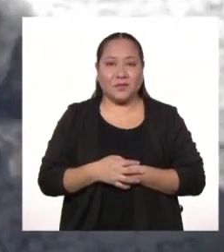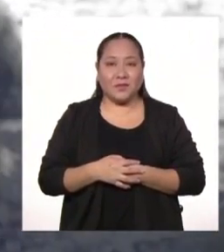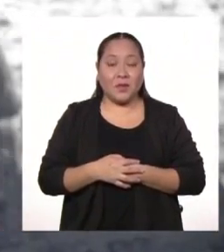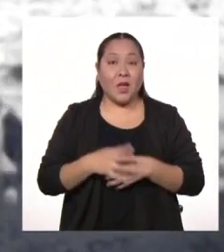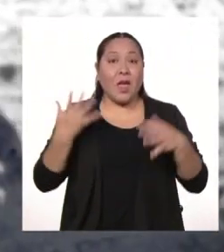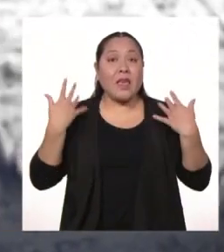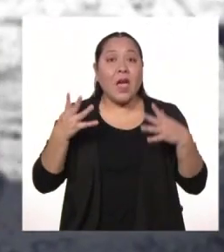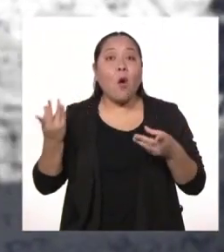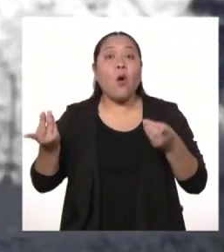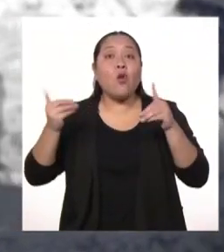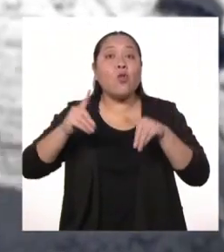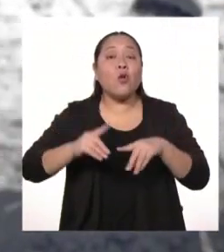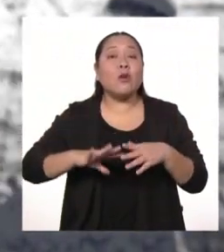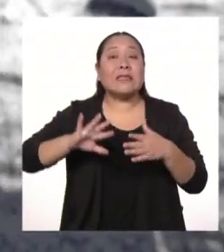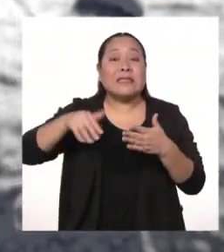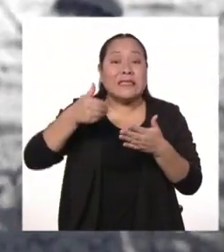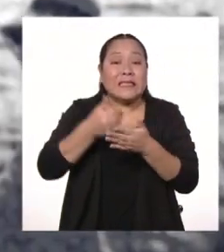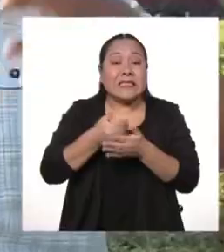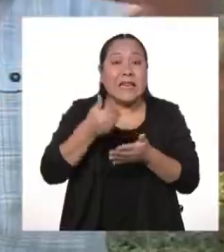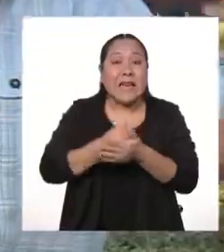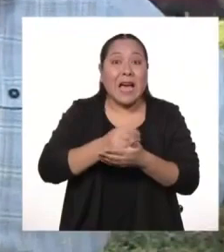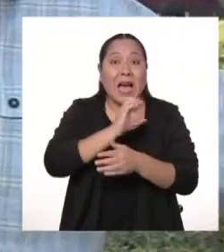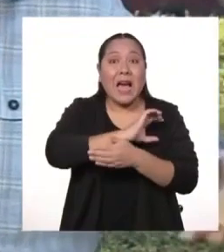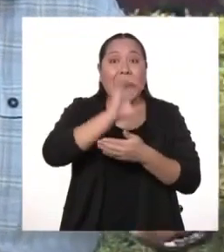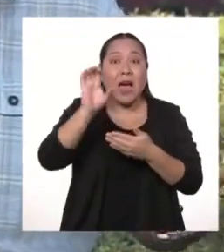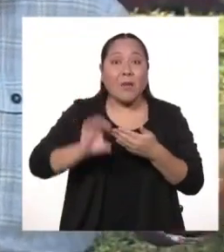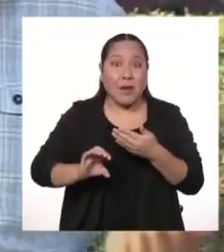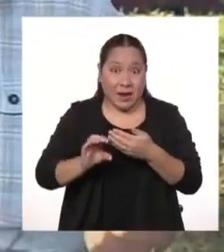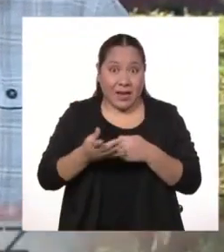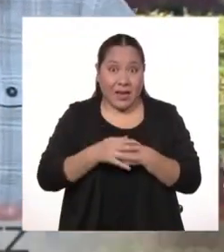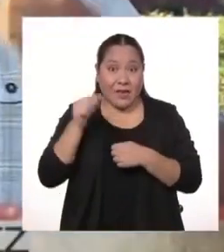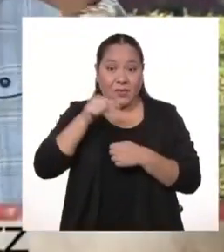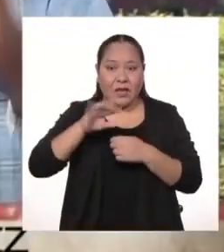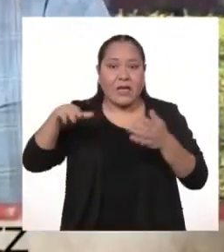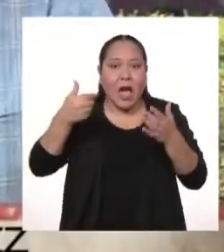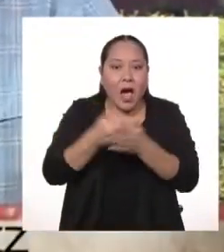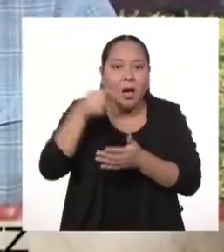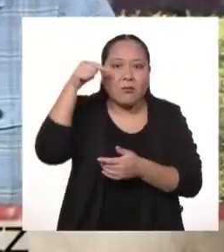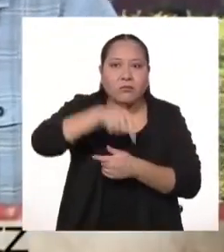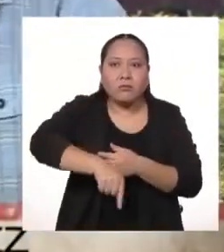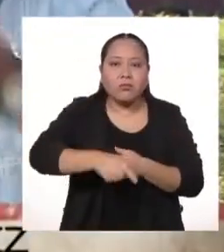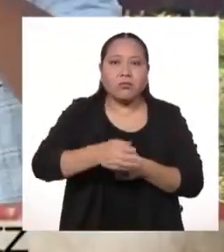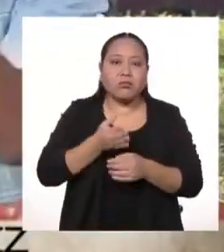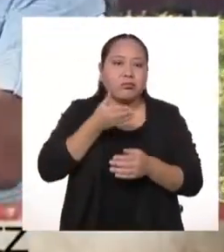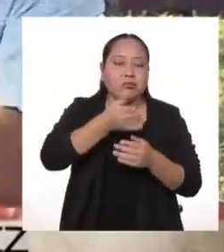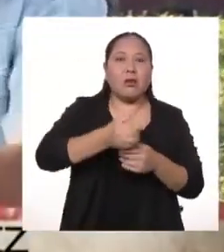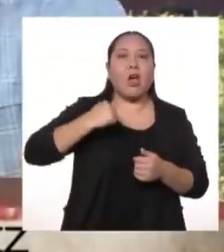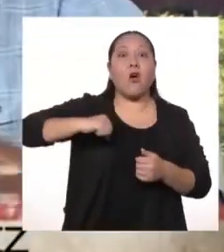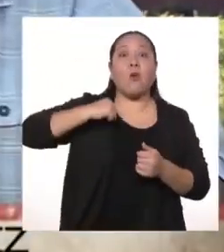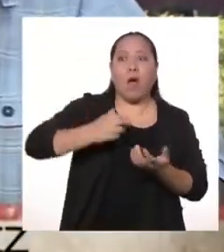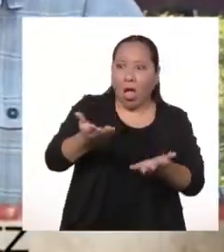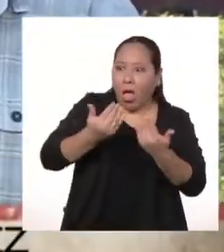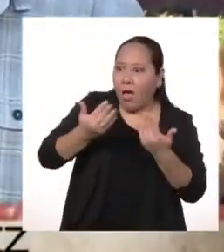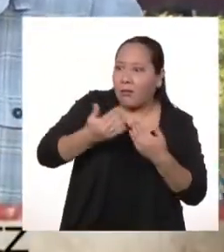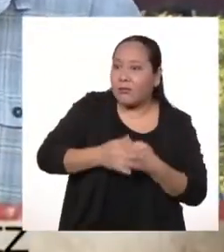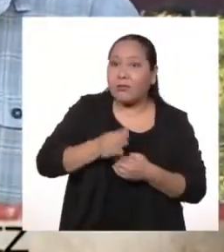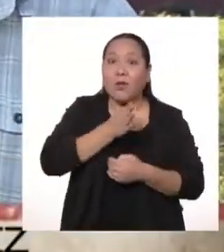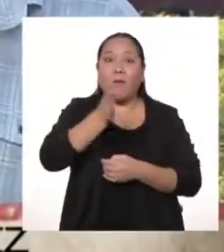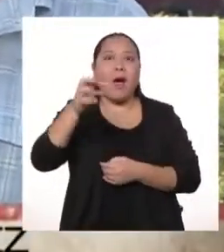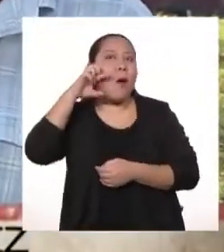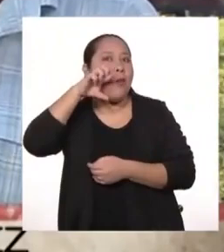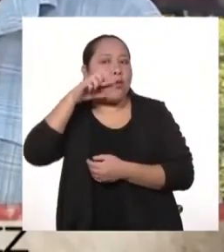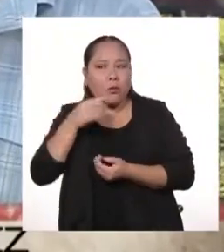Cuando llega a Cajamarca lo recibe el alcalde, lo reciben los notables, cuando va a Huancayo lo mismo, cuando va a Puno. Es decir, no